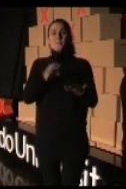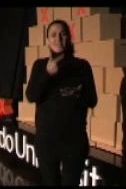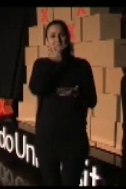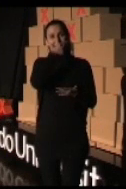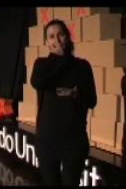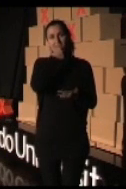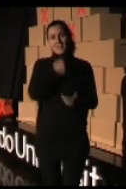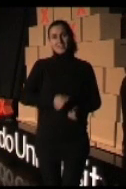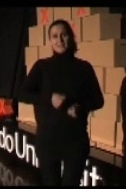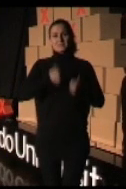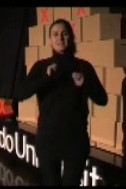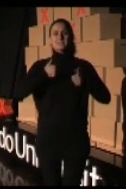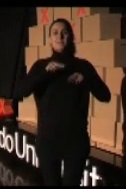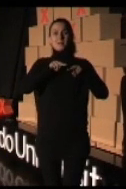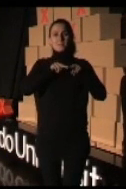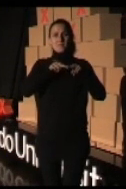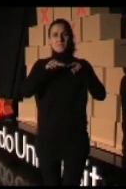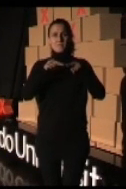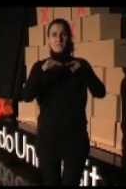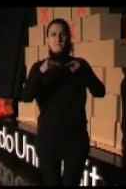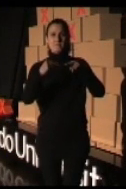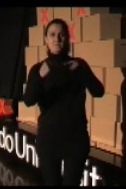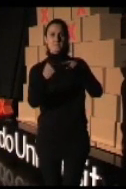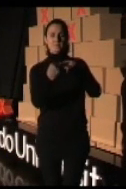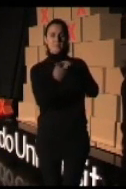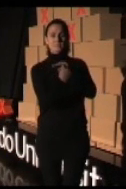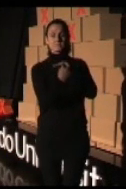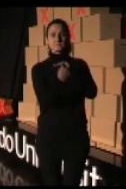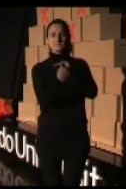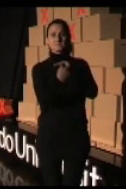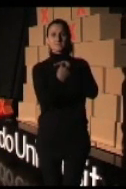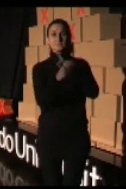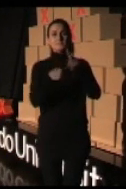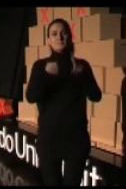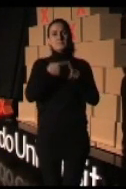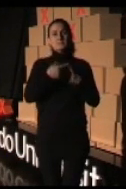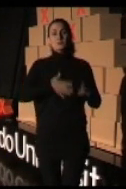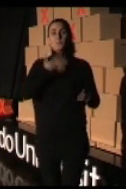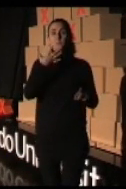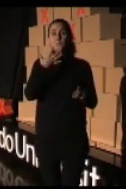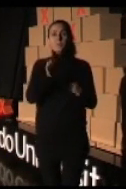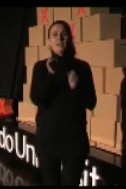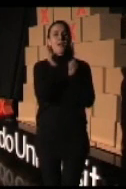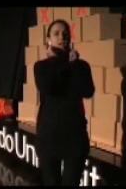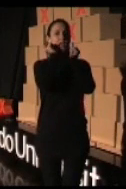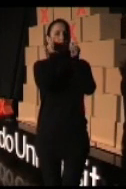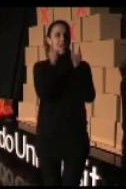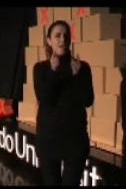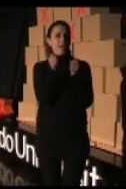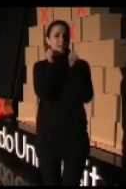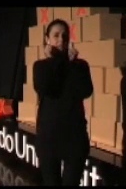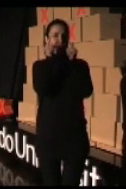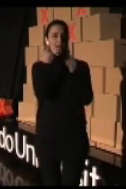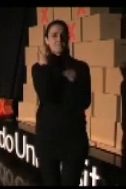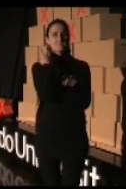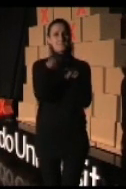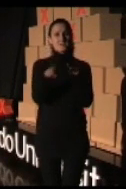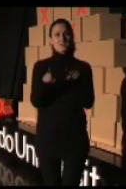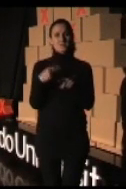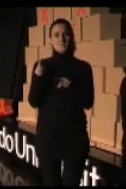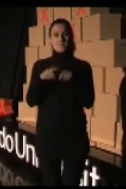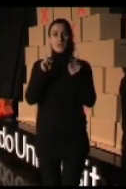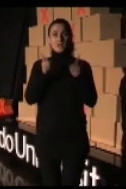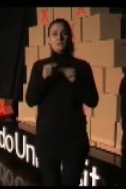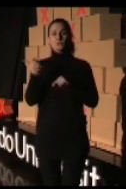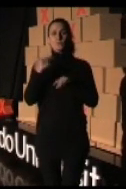fácil colocarlas e incluso ser capaces de identificar diferencias, como en este caso,